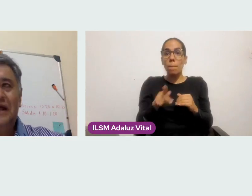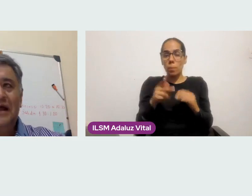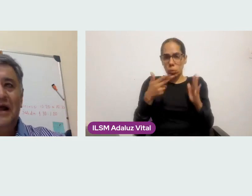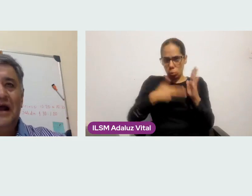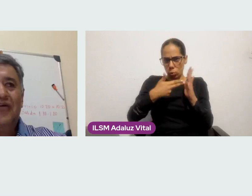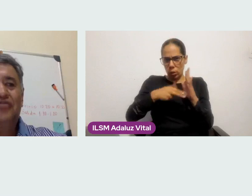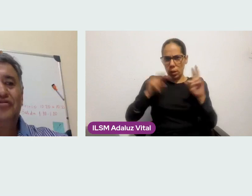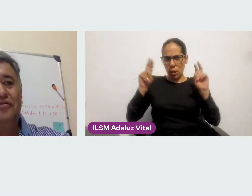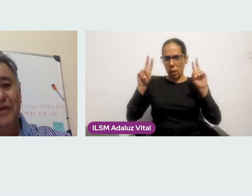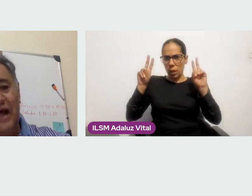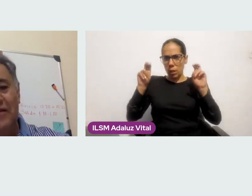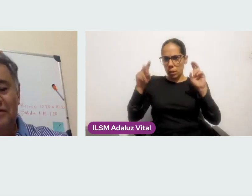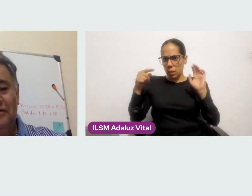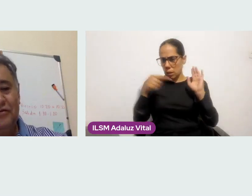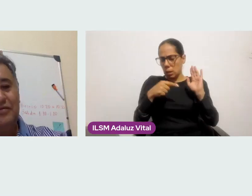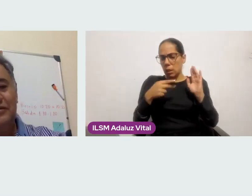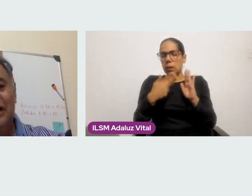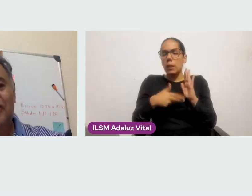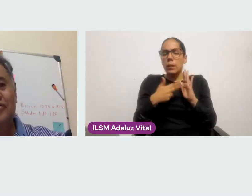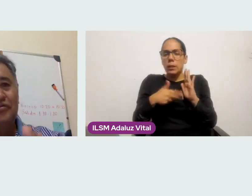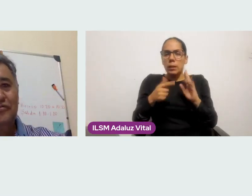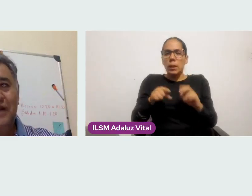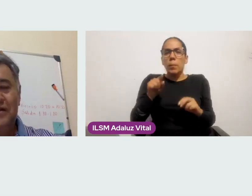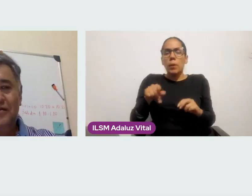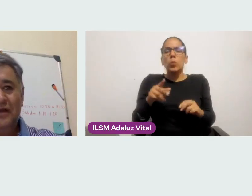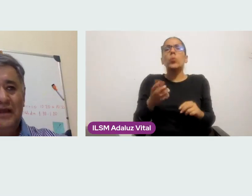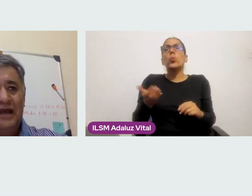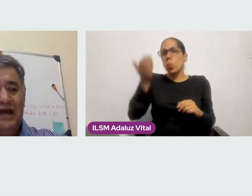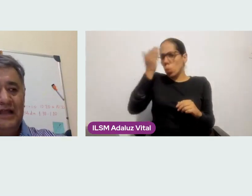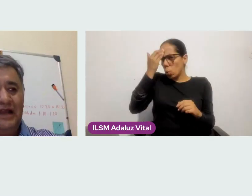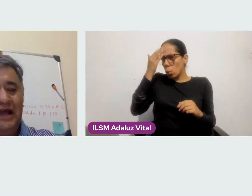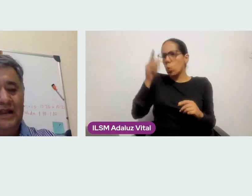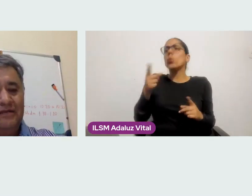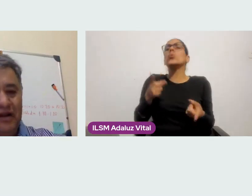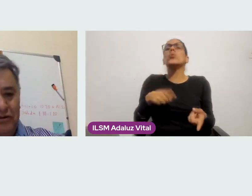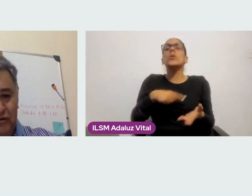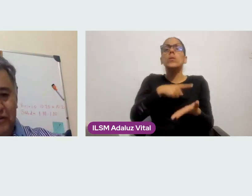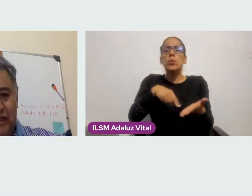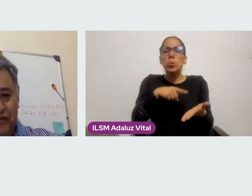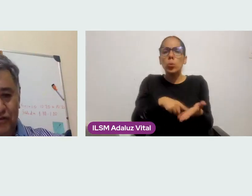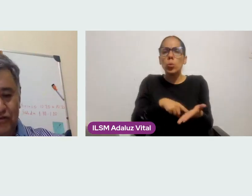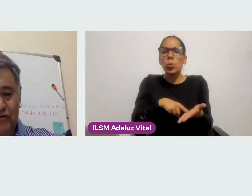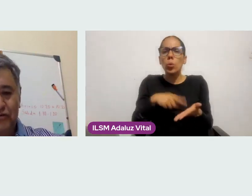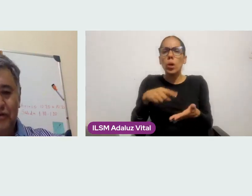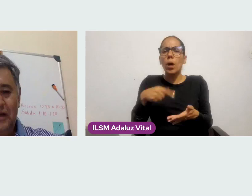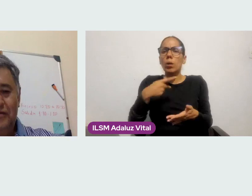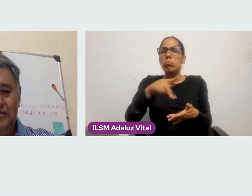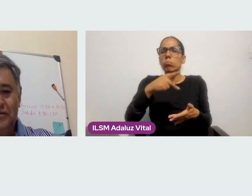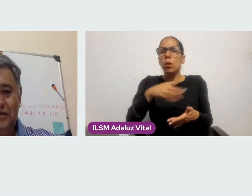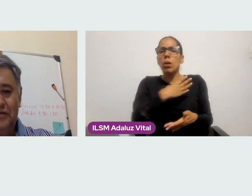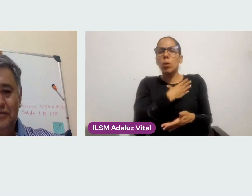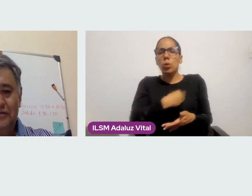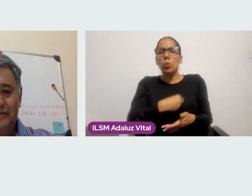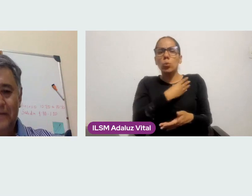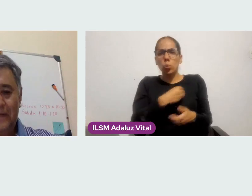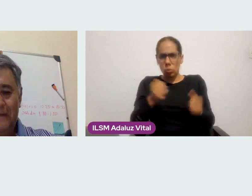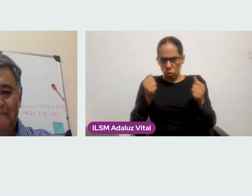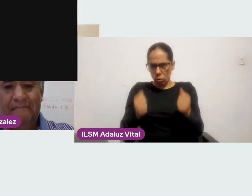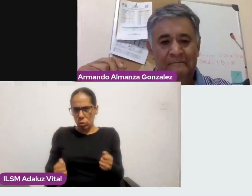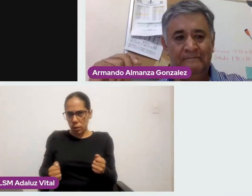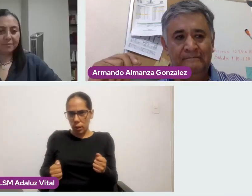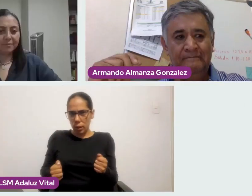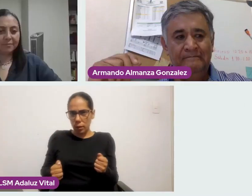hemos acostumbrado, o nos hemos acostumbrado a dejar en manos de los otros a nuestros hijos,